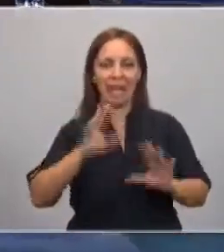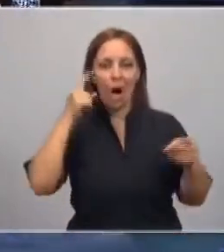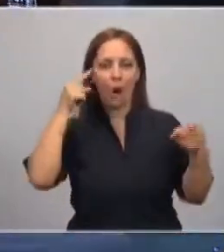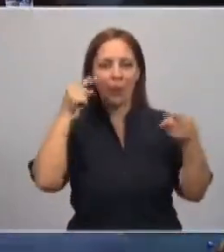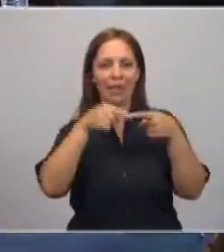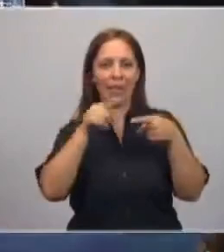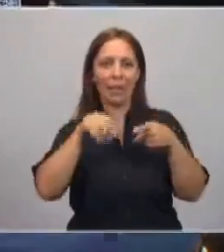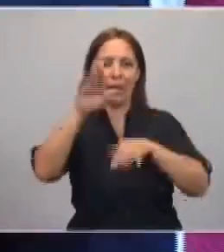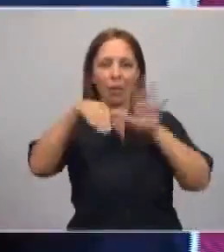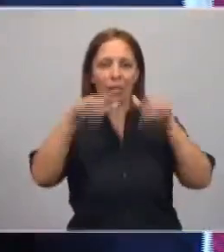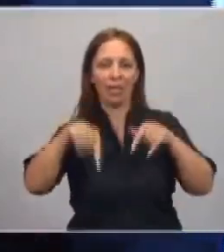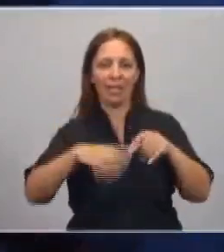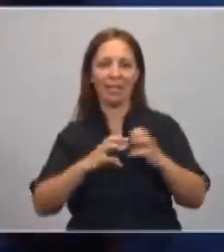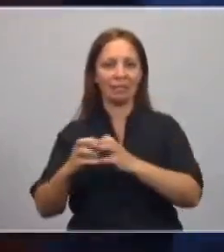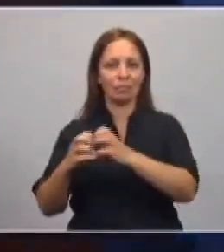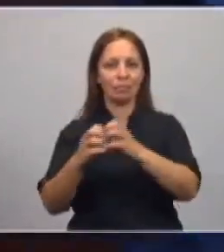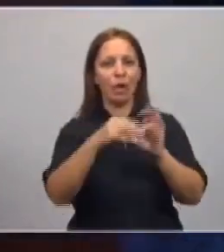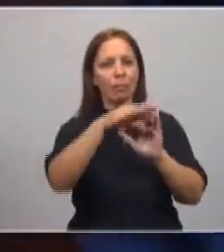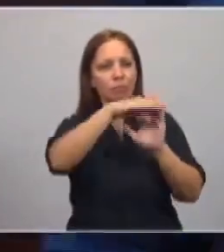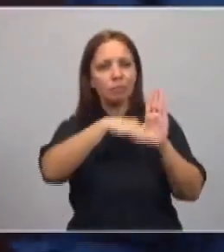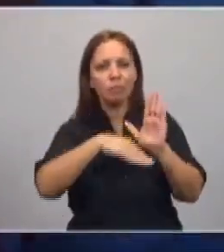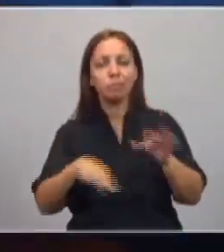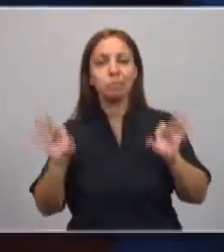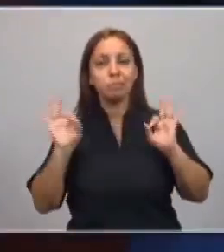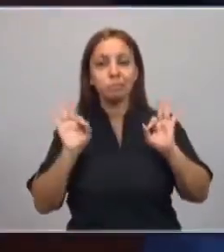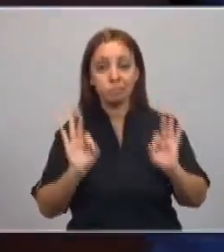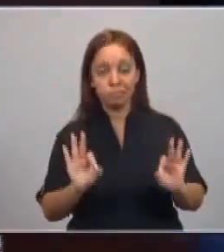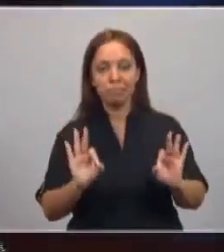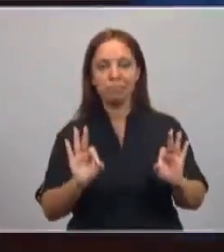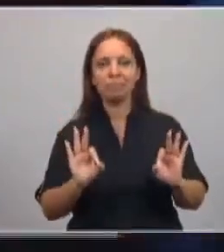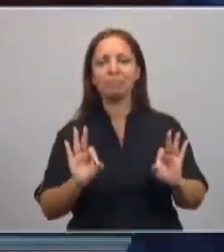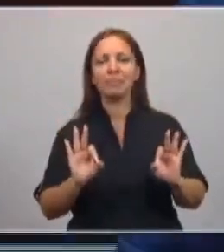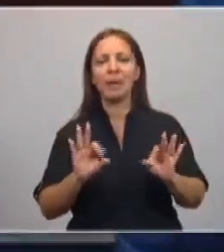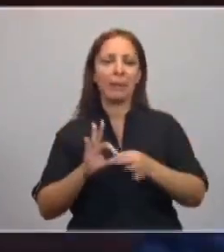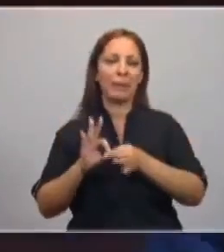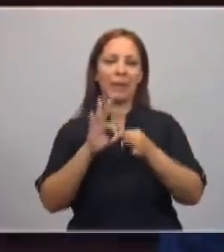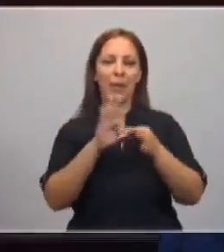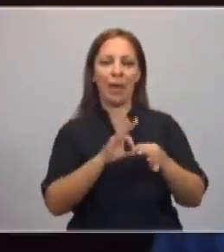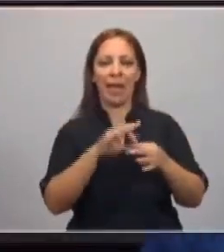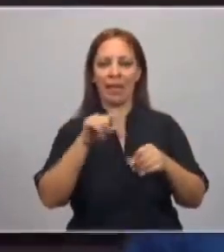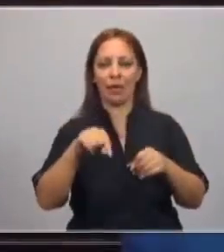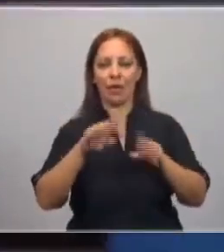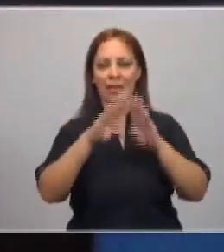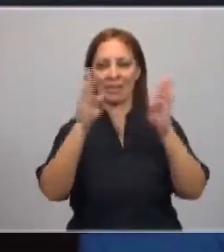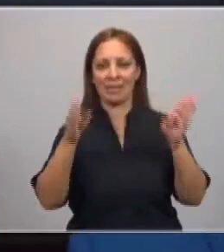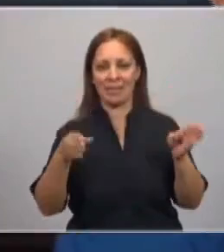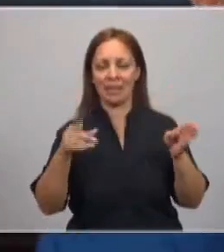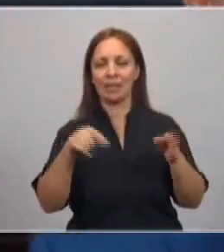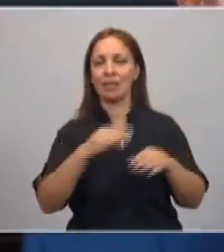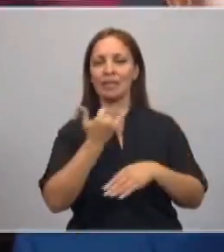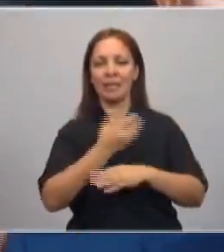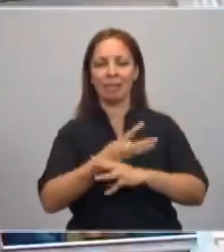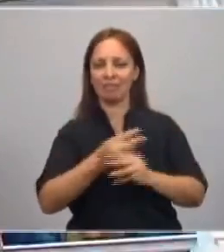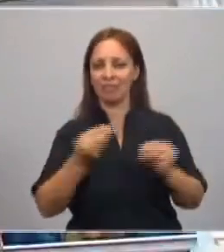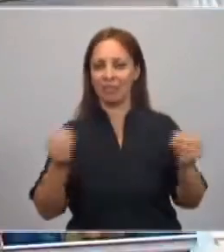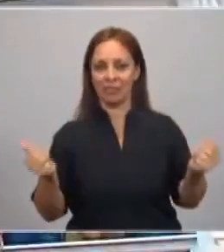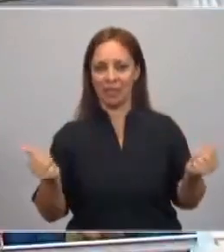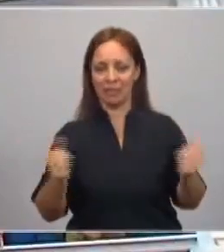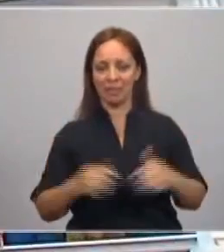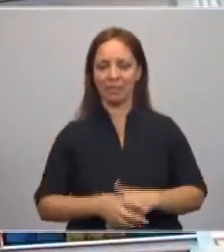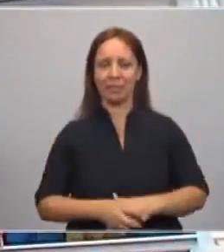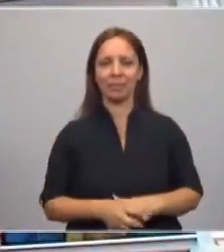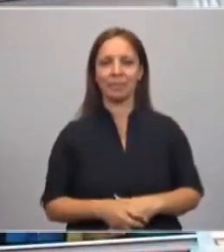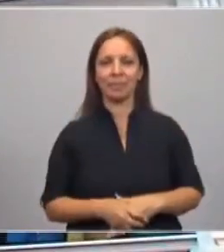objetivo de la convocatoria y las disposiciones constitucionales relacionadas con esta honorable asamblea, queda levantada la